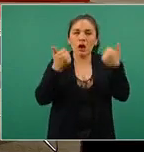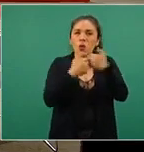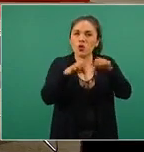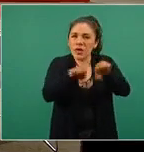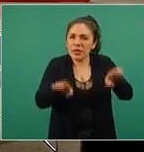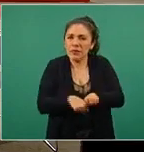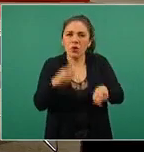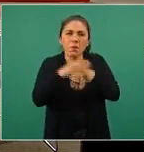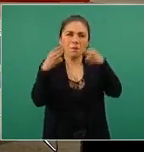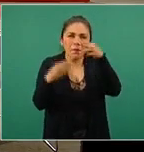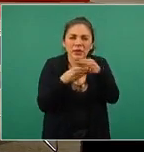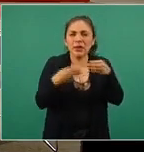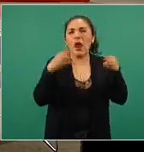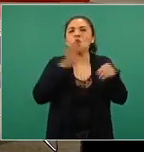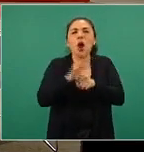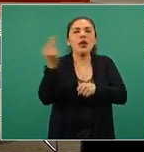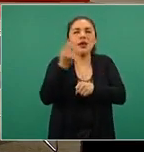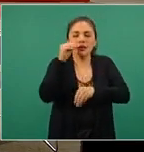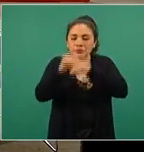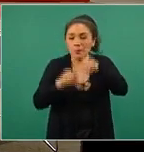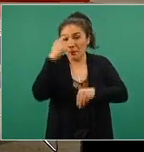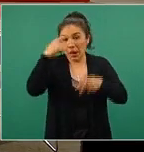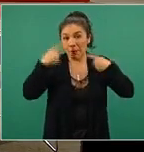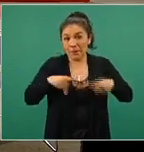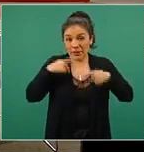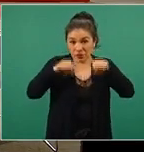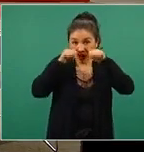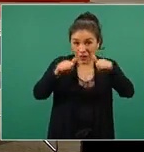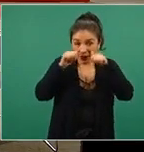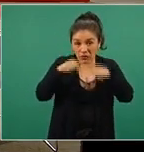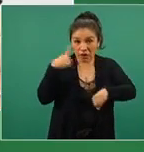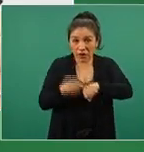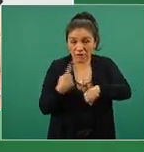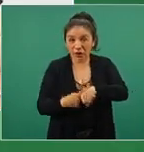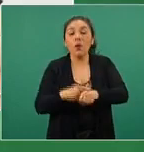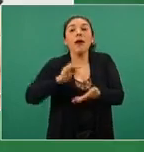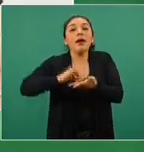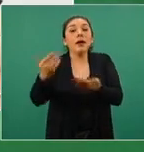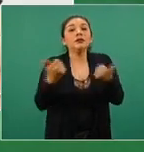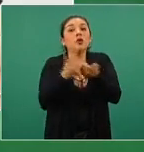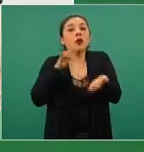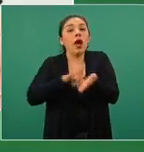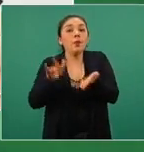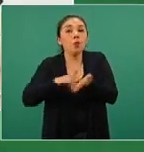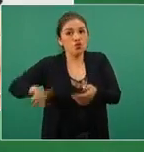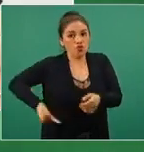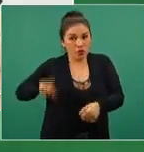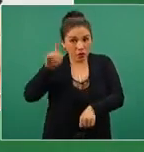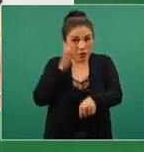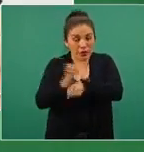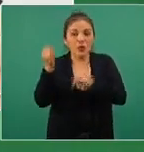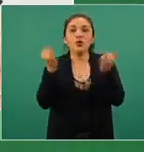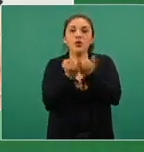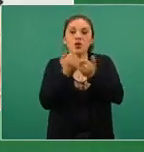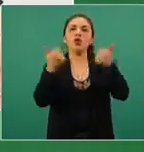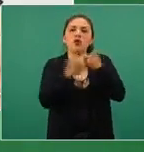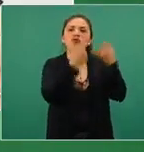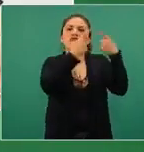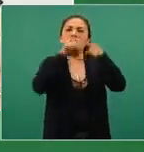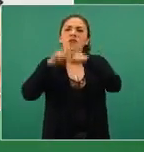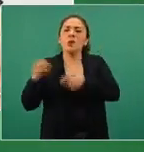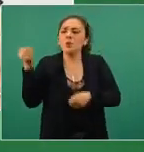equipos que se requerían para atención a pacientes, gracias al apoyo también del gobierno estatal, así como de las